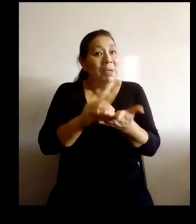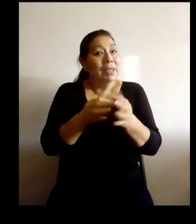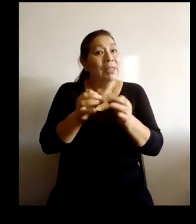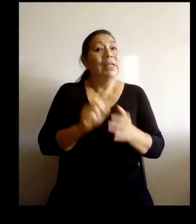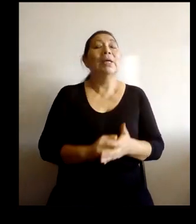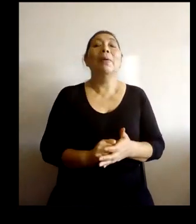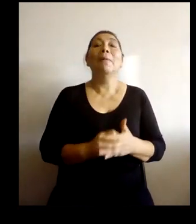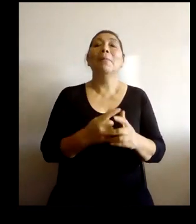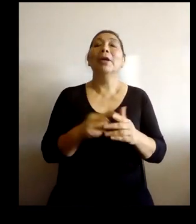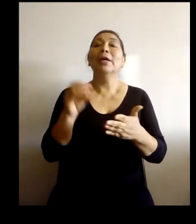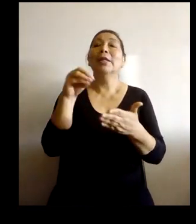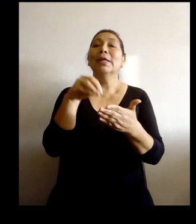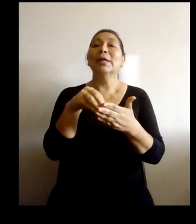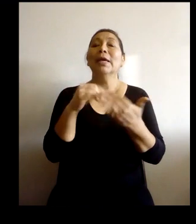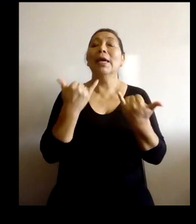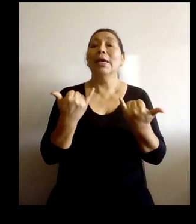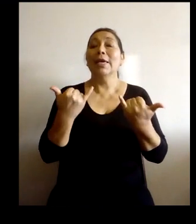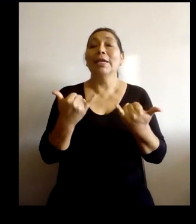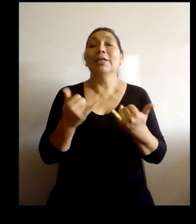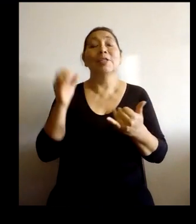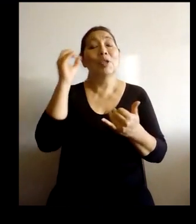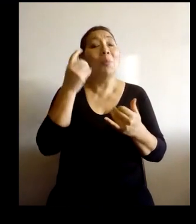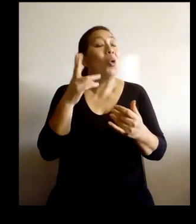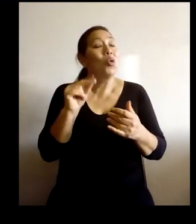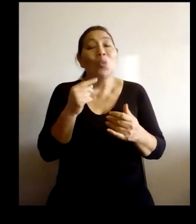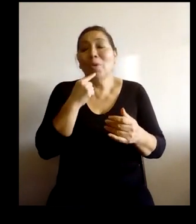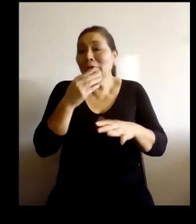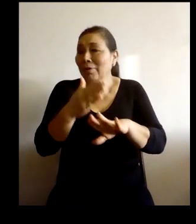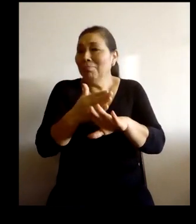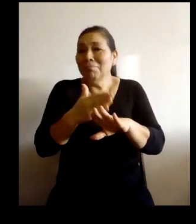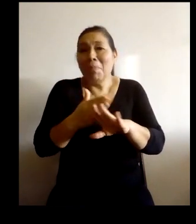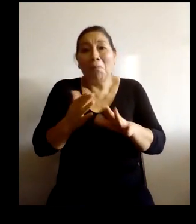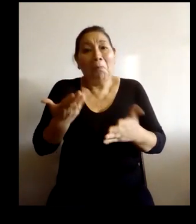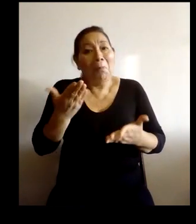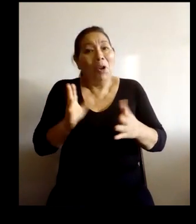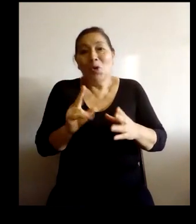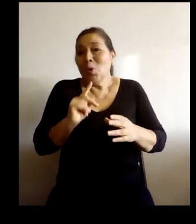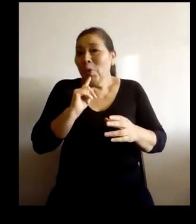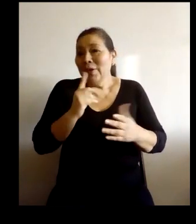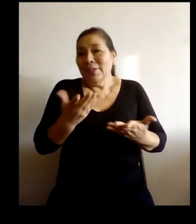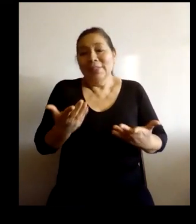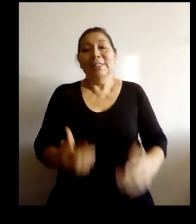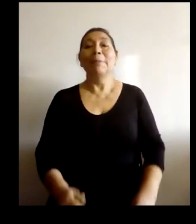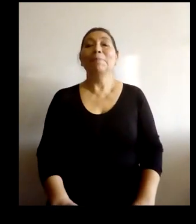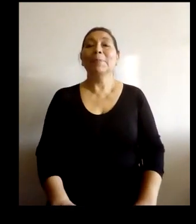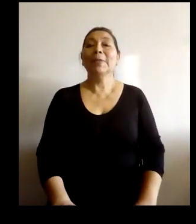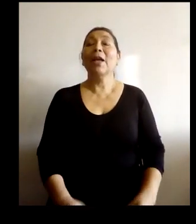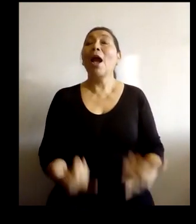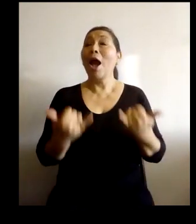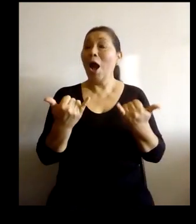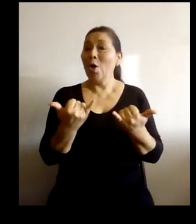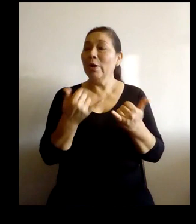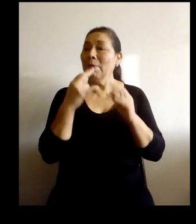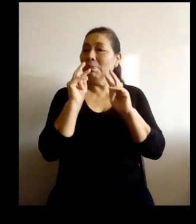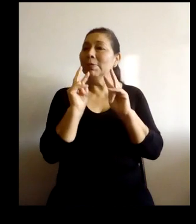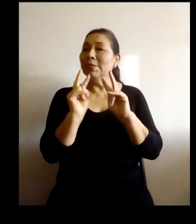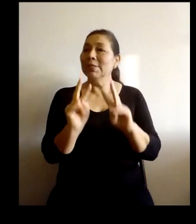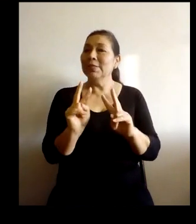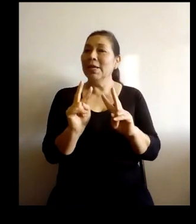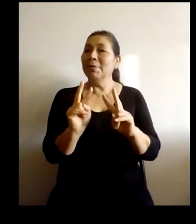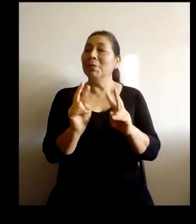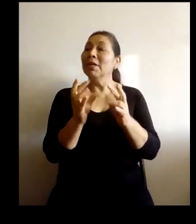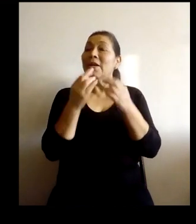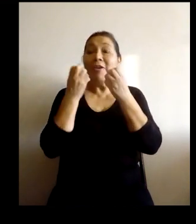con fundamentos OIT, que como les dije, en esta oportunidad no voy a desarrollar, porque me parece que no viene al caso. Ahora vamos a